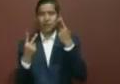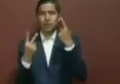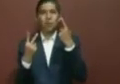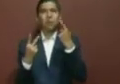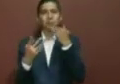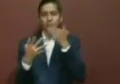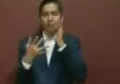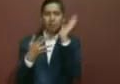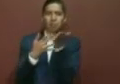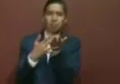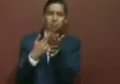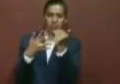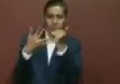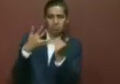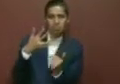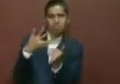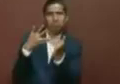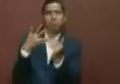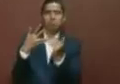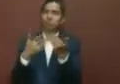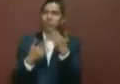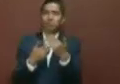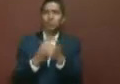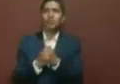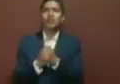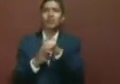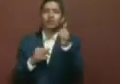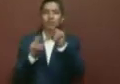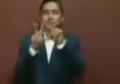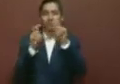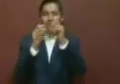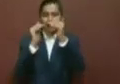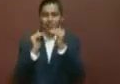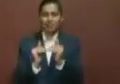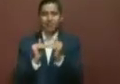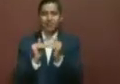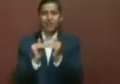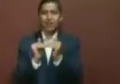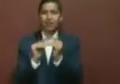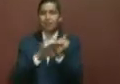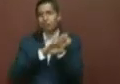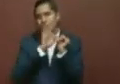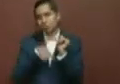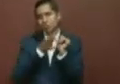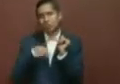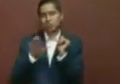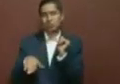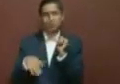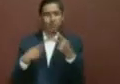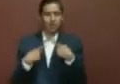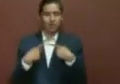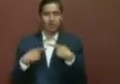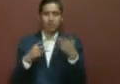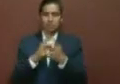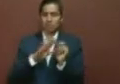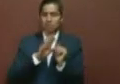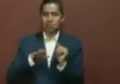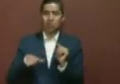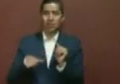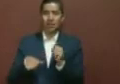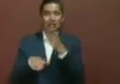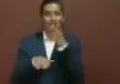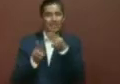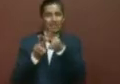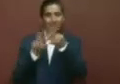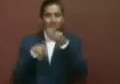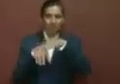media nacional. Luego, en el tema de homicidios, que es hoy por hoy el tema más